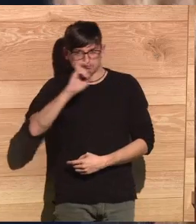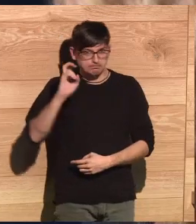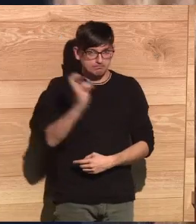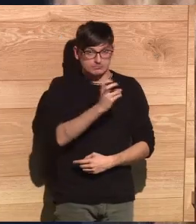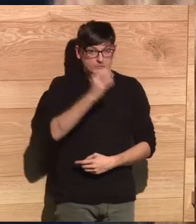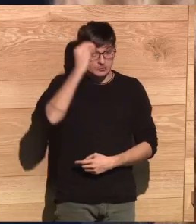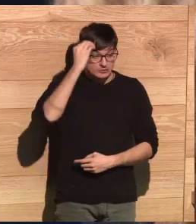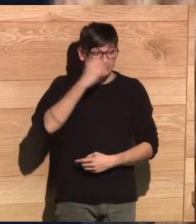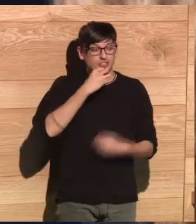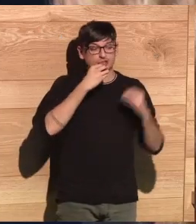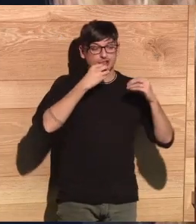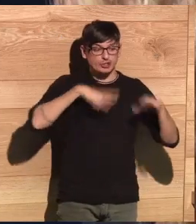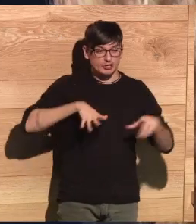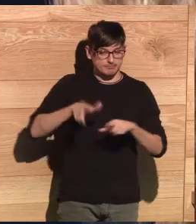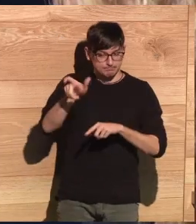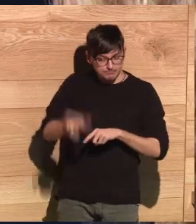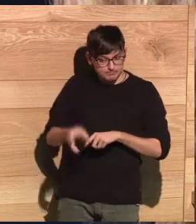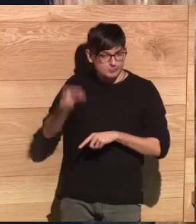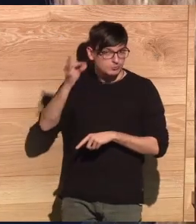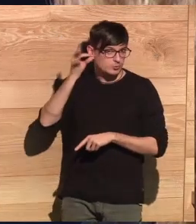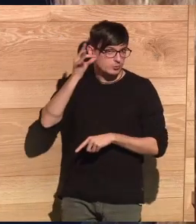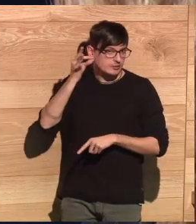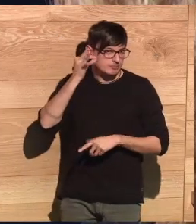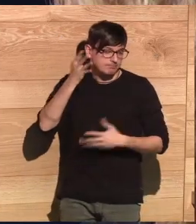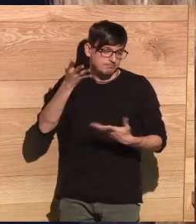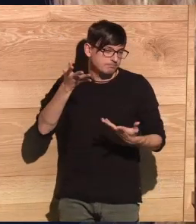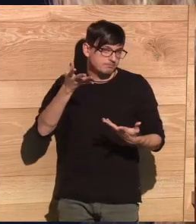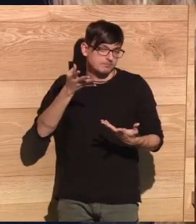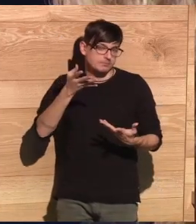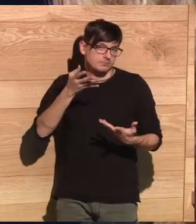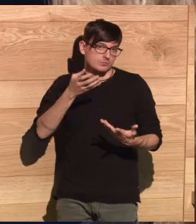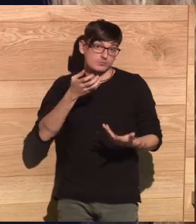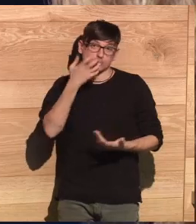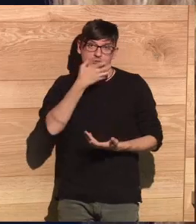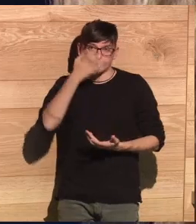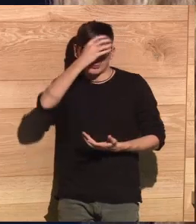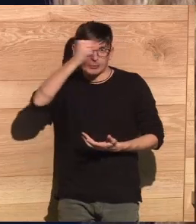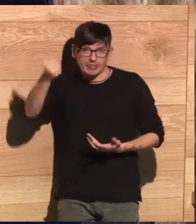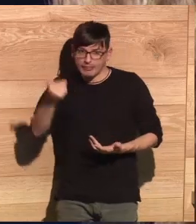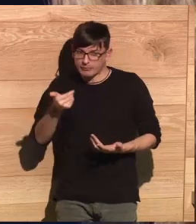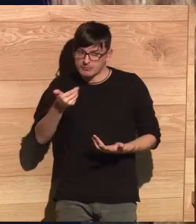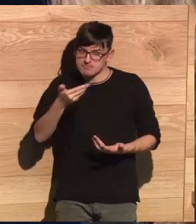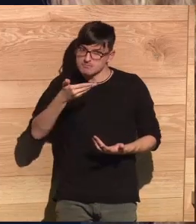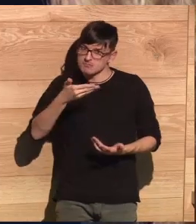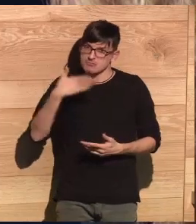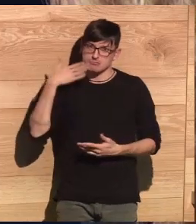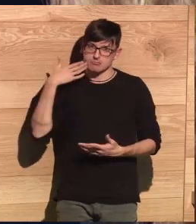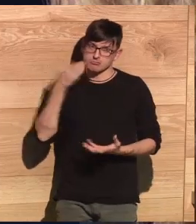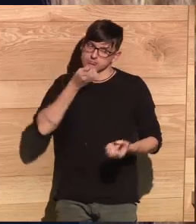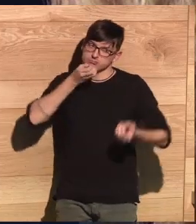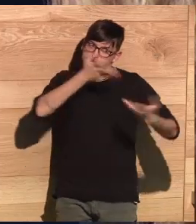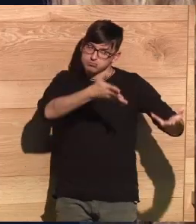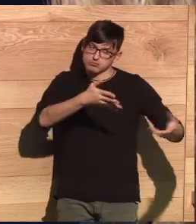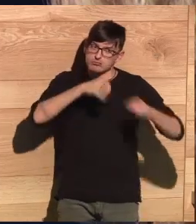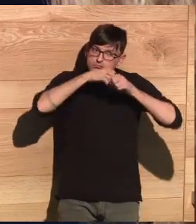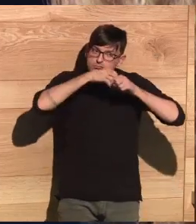el cuento, la historia de esta mujer, aparte de ser olvidada, merece sacarla a la luz por la importancia pues de la